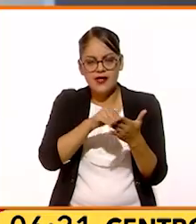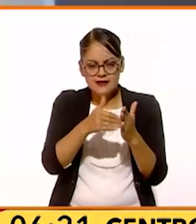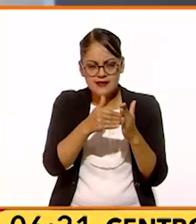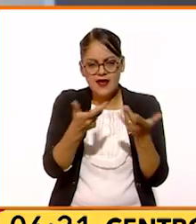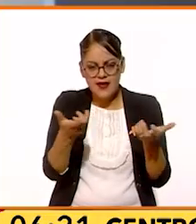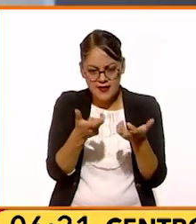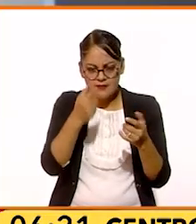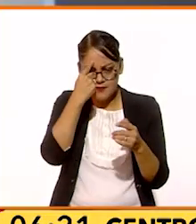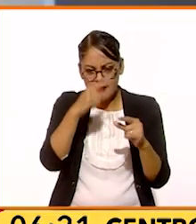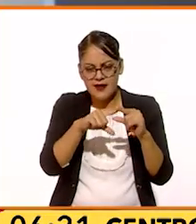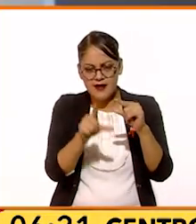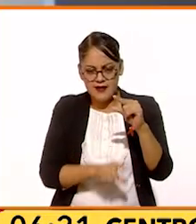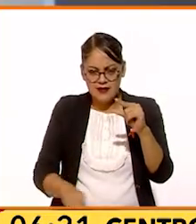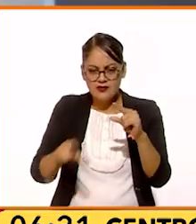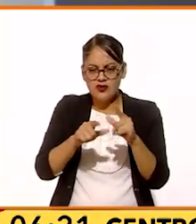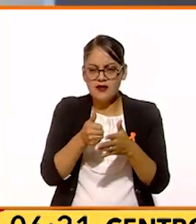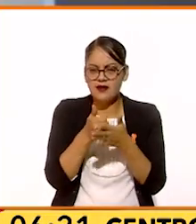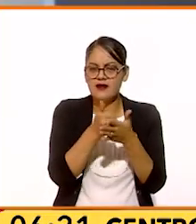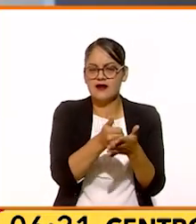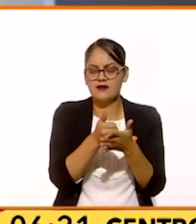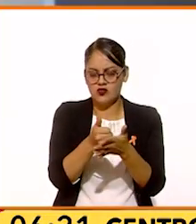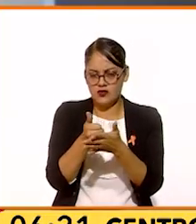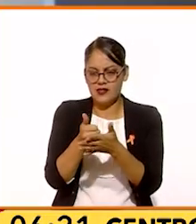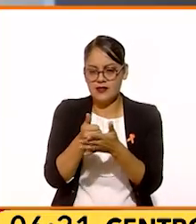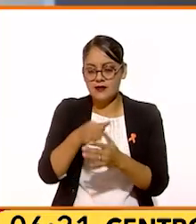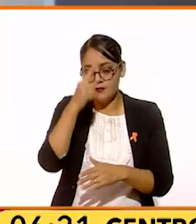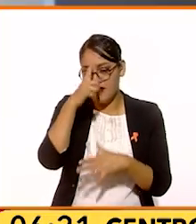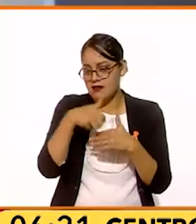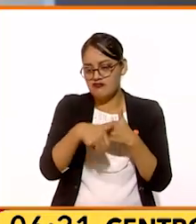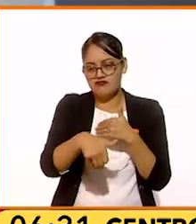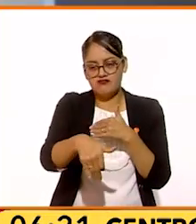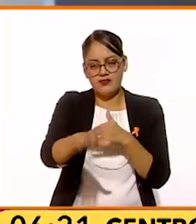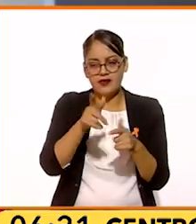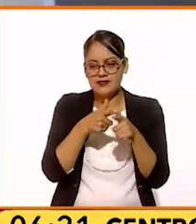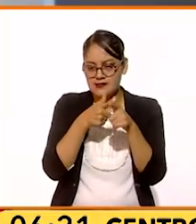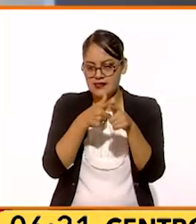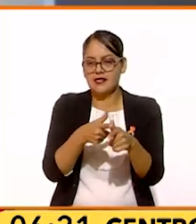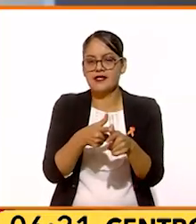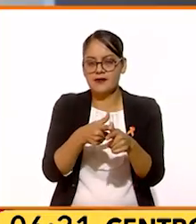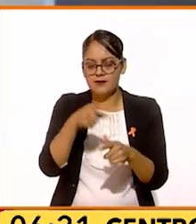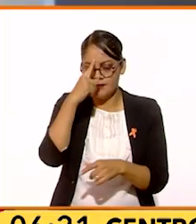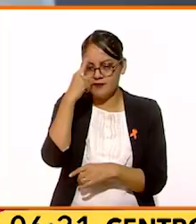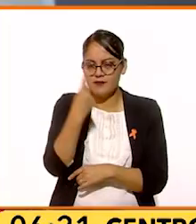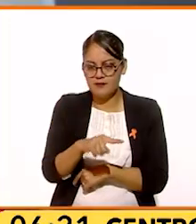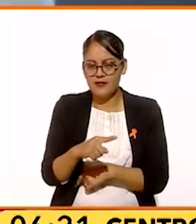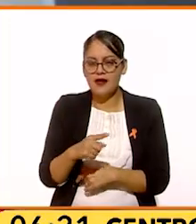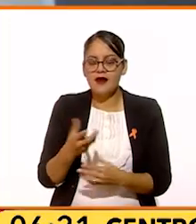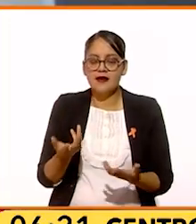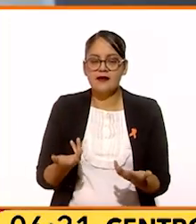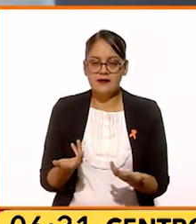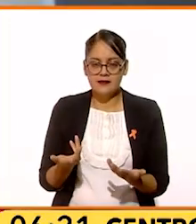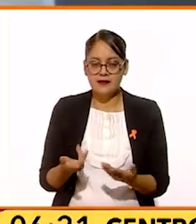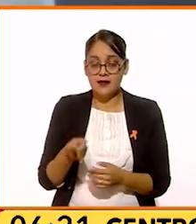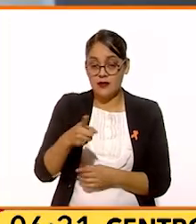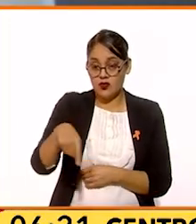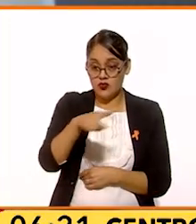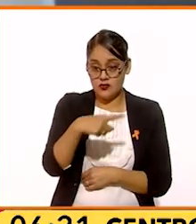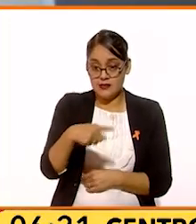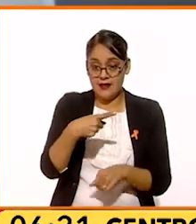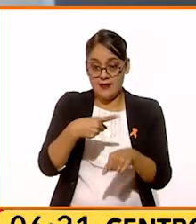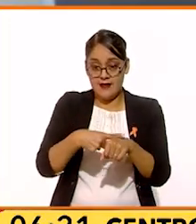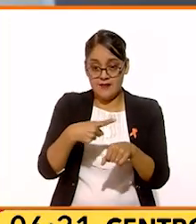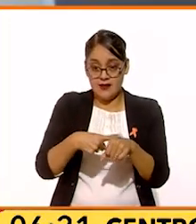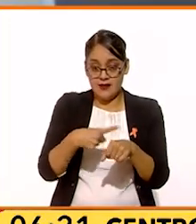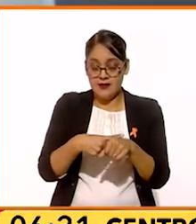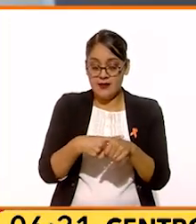nacional y sobre todo que fuera sostenible a largo tiempo, a largo plazo para control y disminuir al máximo